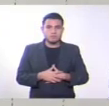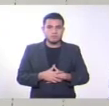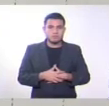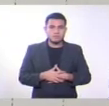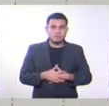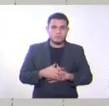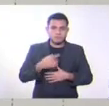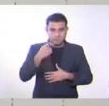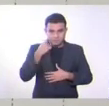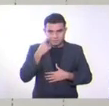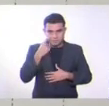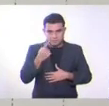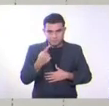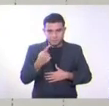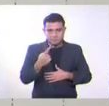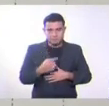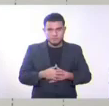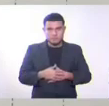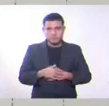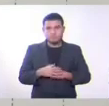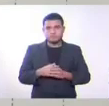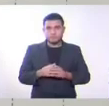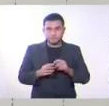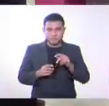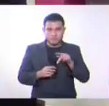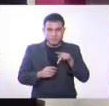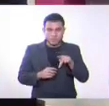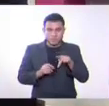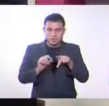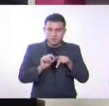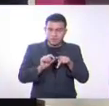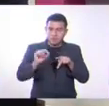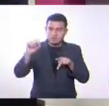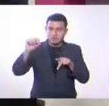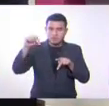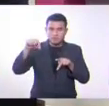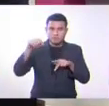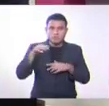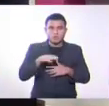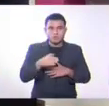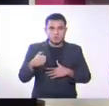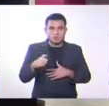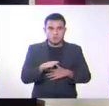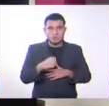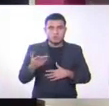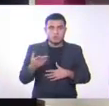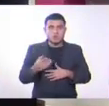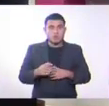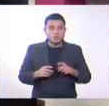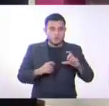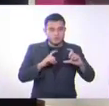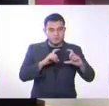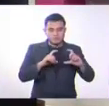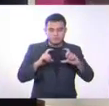encontrar esta longitud. Andamos en busca de esa usando longitud. las coordenadas de los puntos.